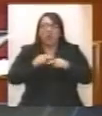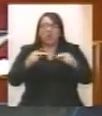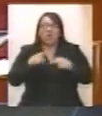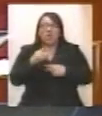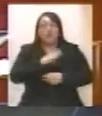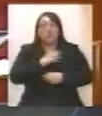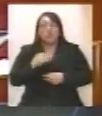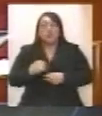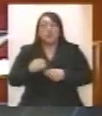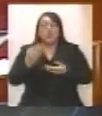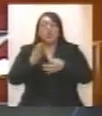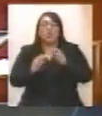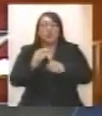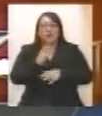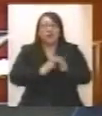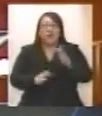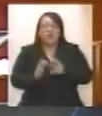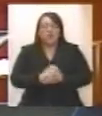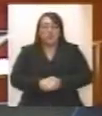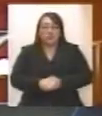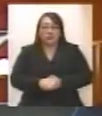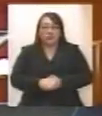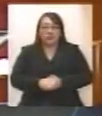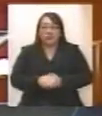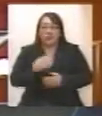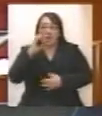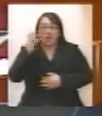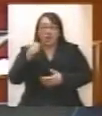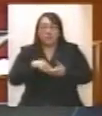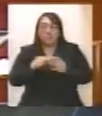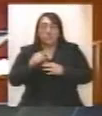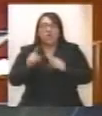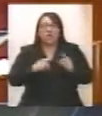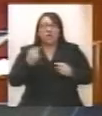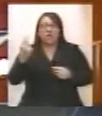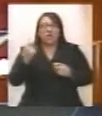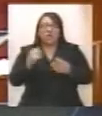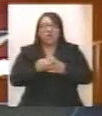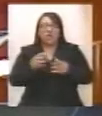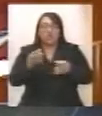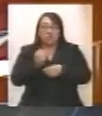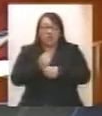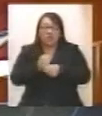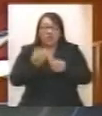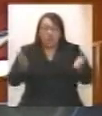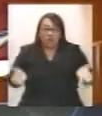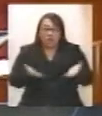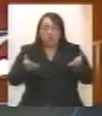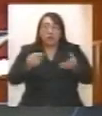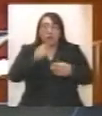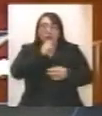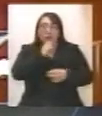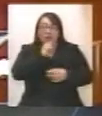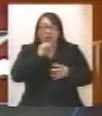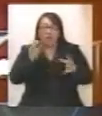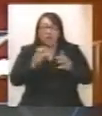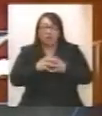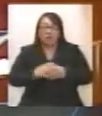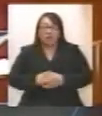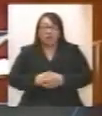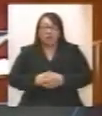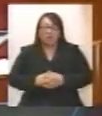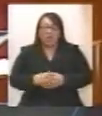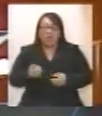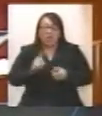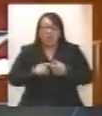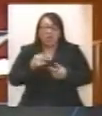del Ministerio de Economía y Finanzas, creando una Dirección General de Promoción de Inversión Privada, hasta